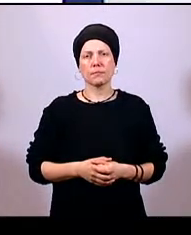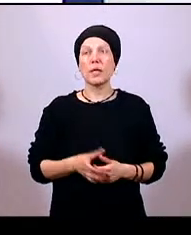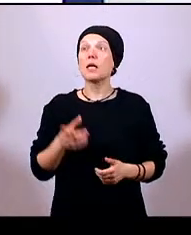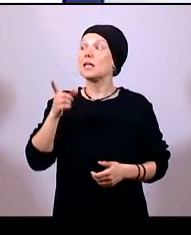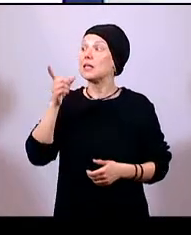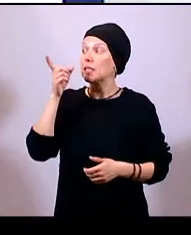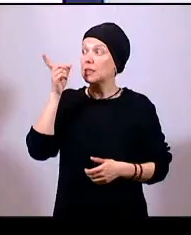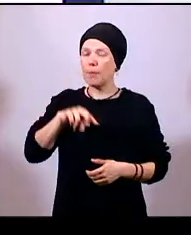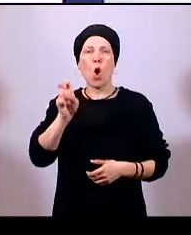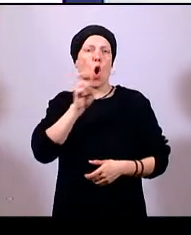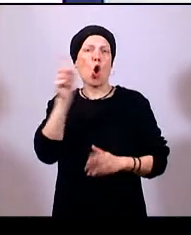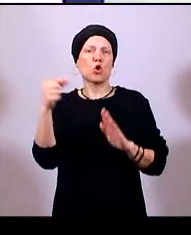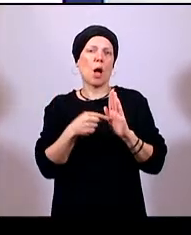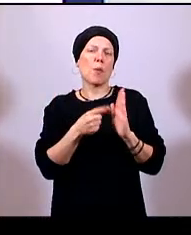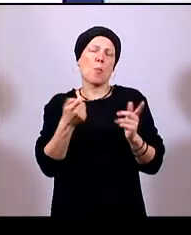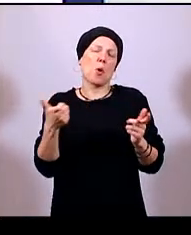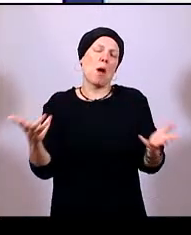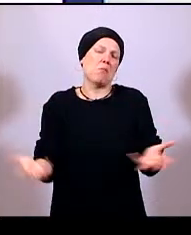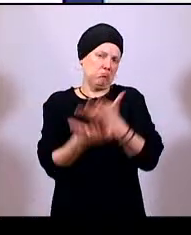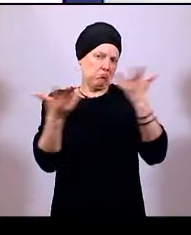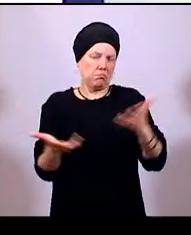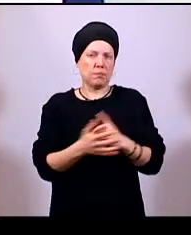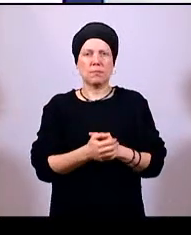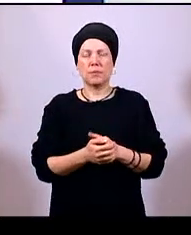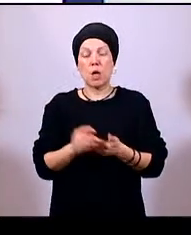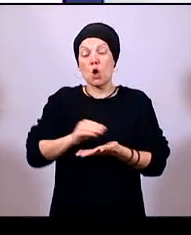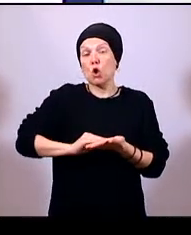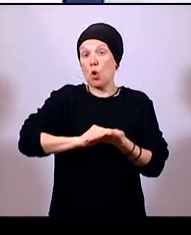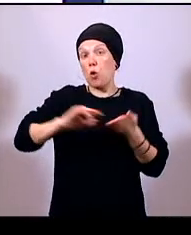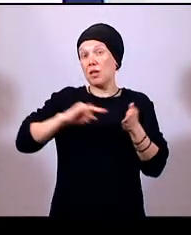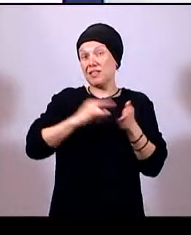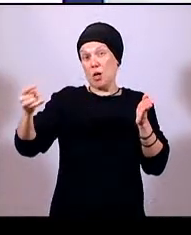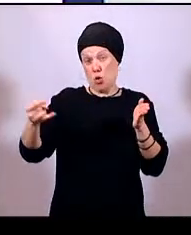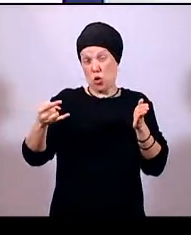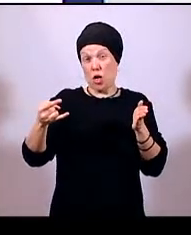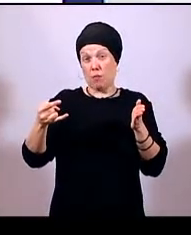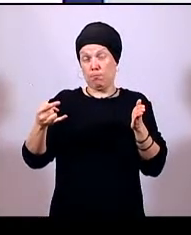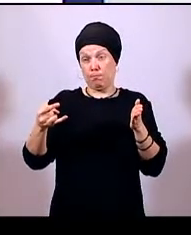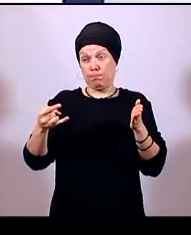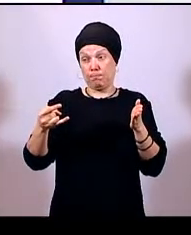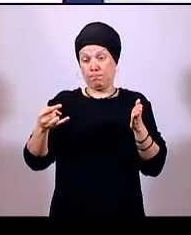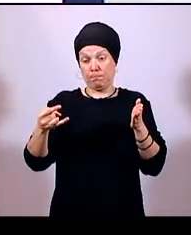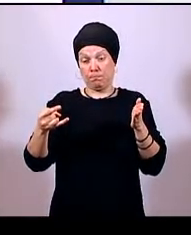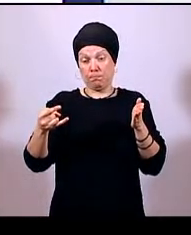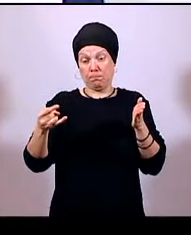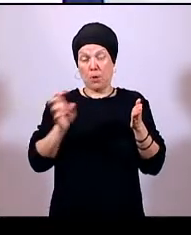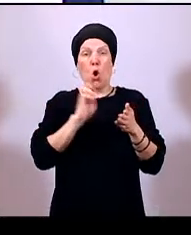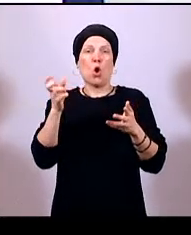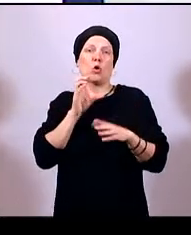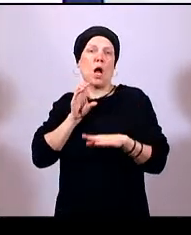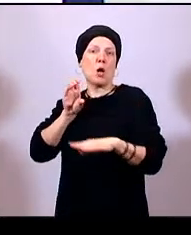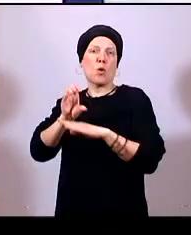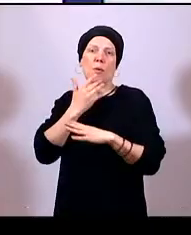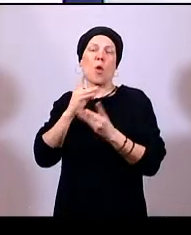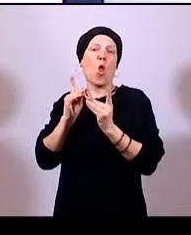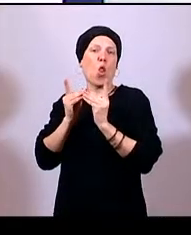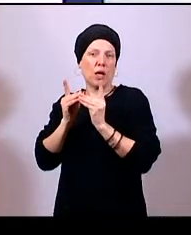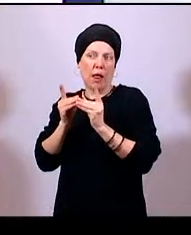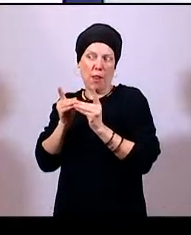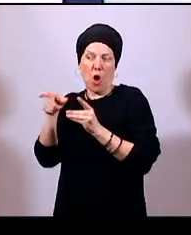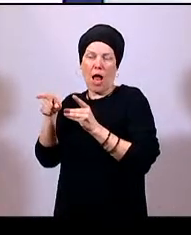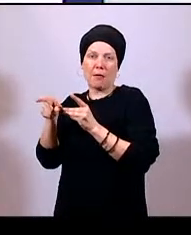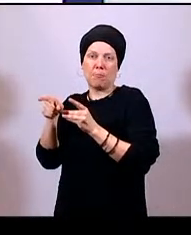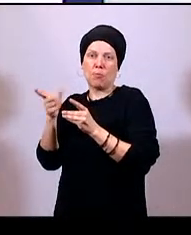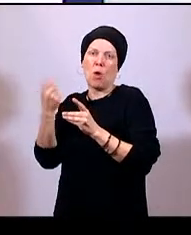También hay otro cambio menor, que es que las soluciones tecnológicas, como están en otras ayudas, que son las de digitalización, pues las